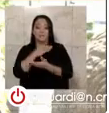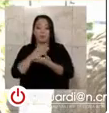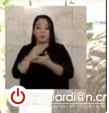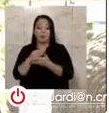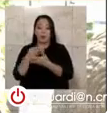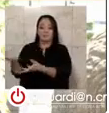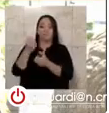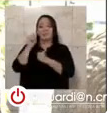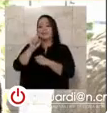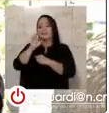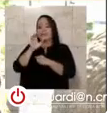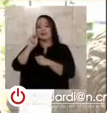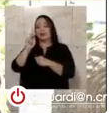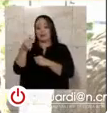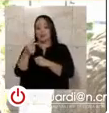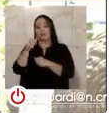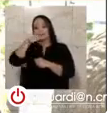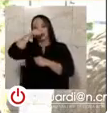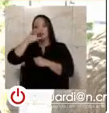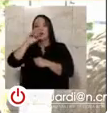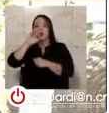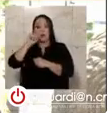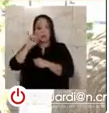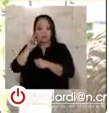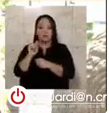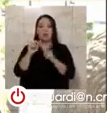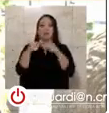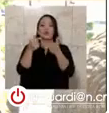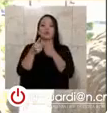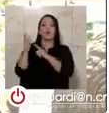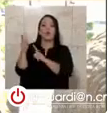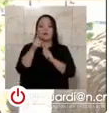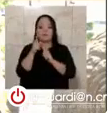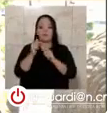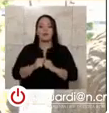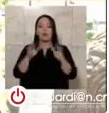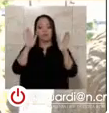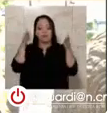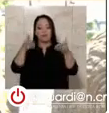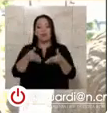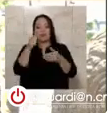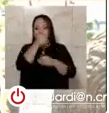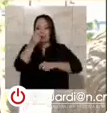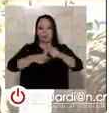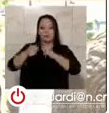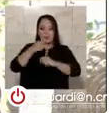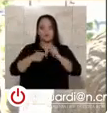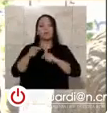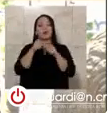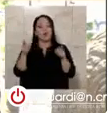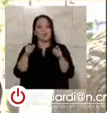cocaína en una operación en que un grupo armado y dedicado al narcotráfico